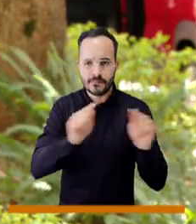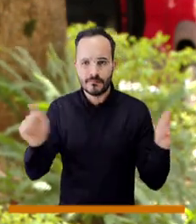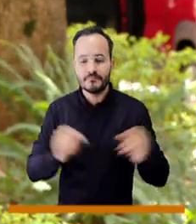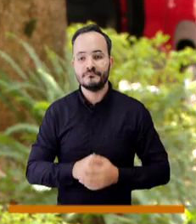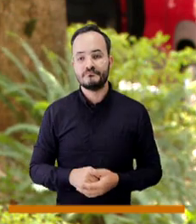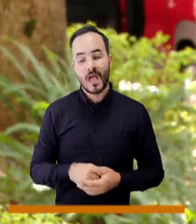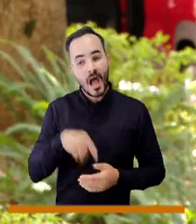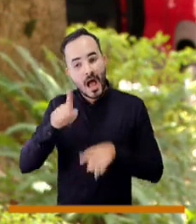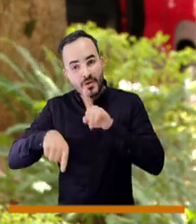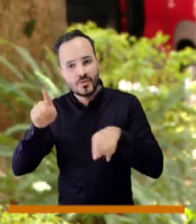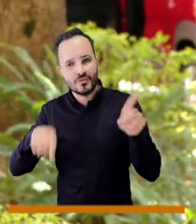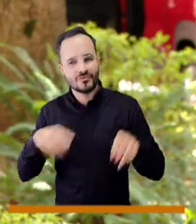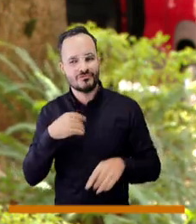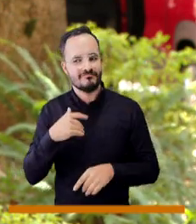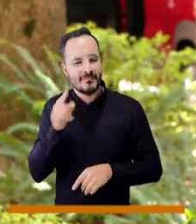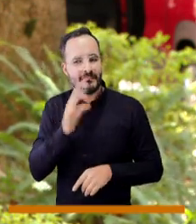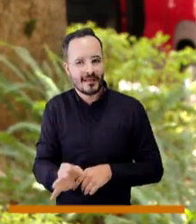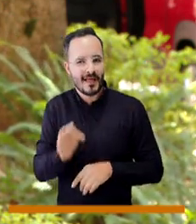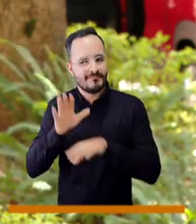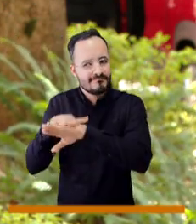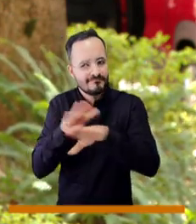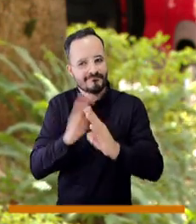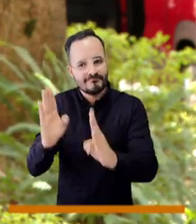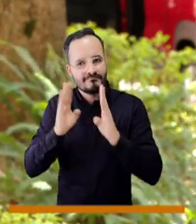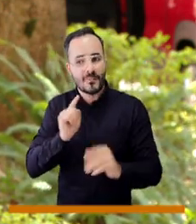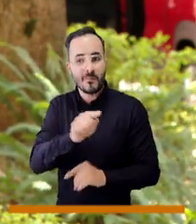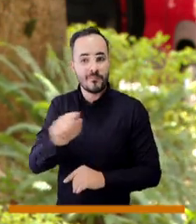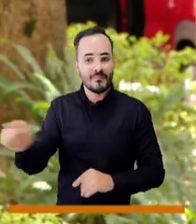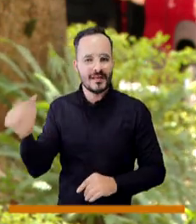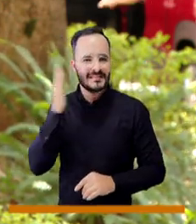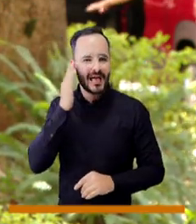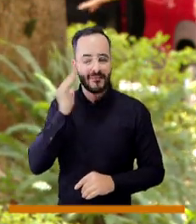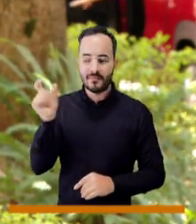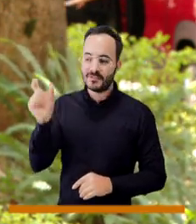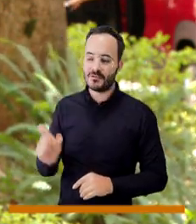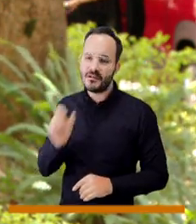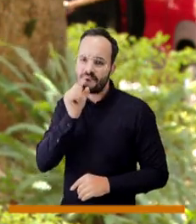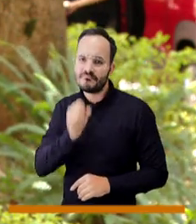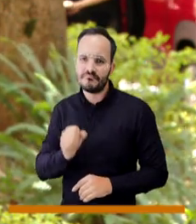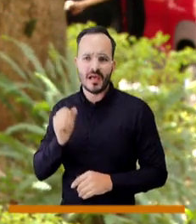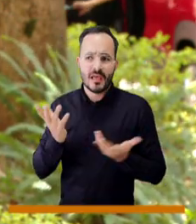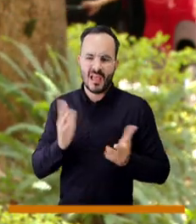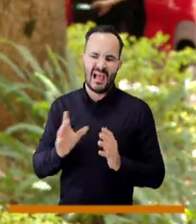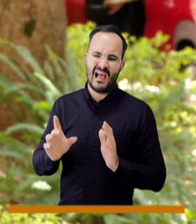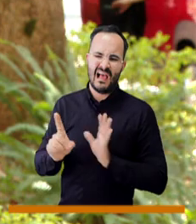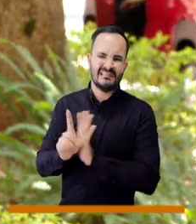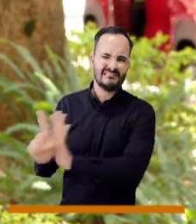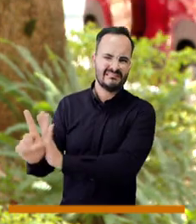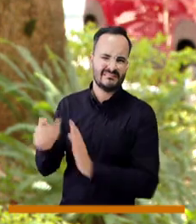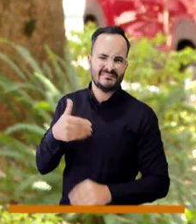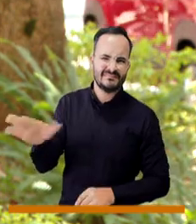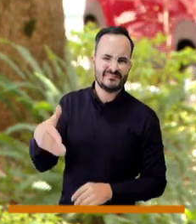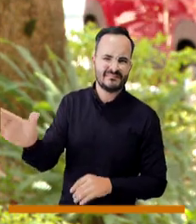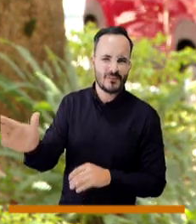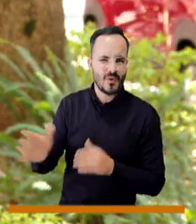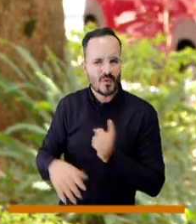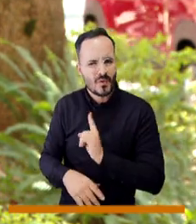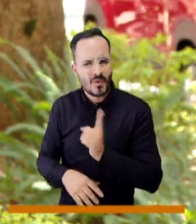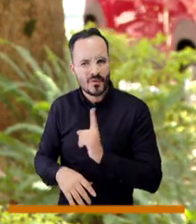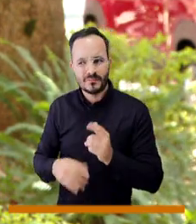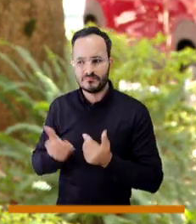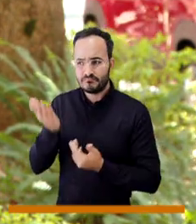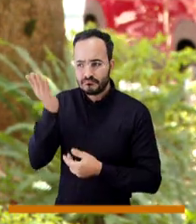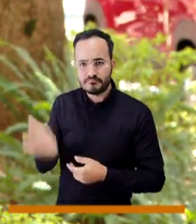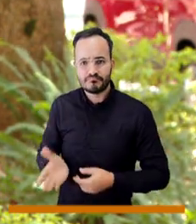todos aquellos que de una u otra manera entienden que el adulto mayor no es para meterlo en la pieza de atrás, que el adulto